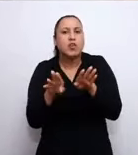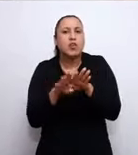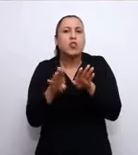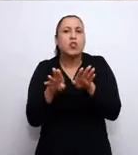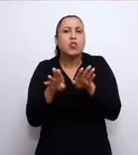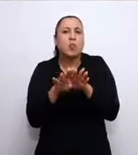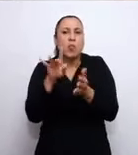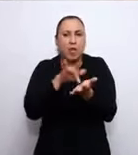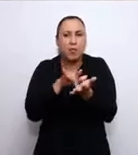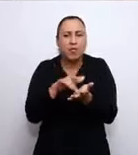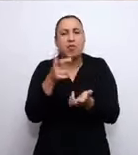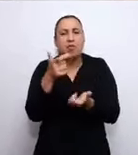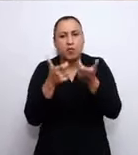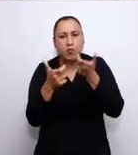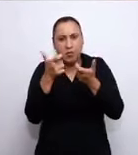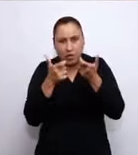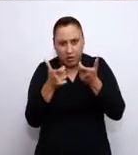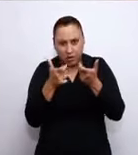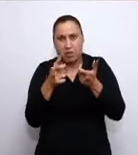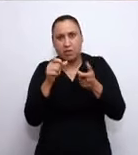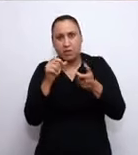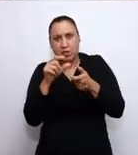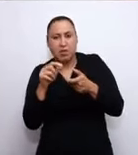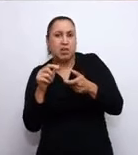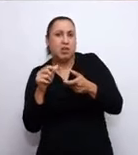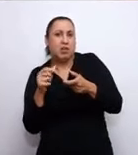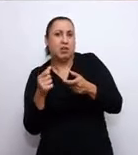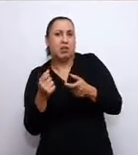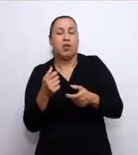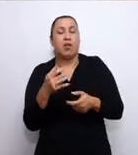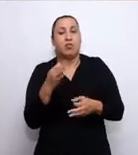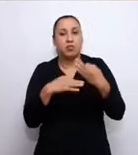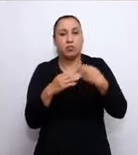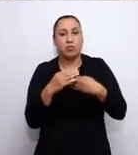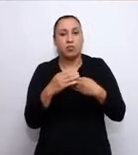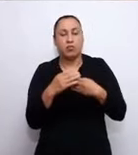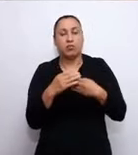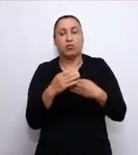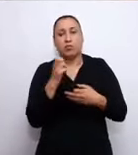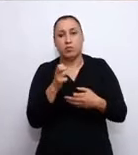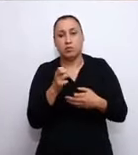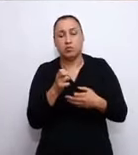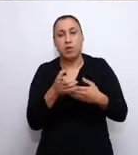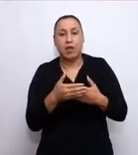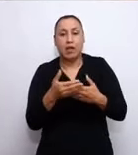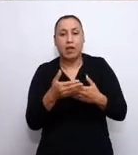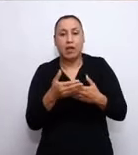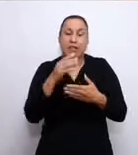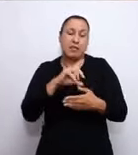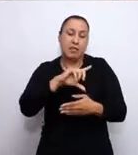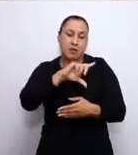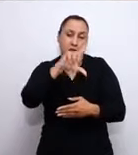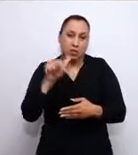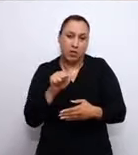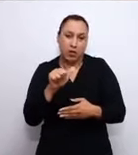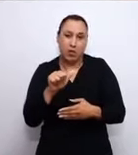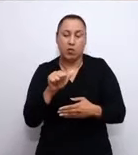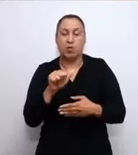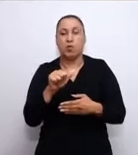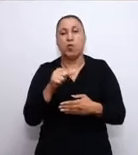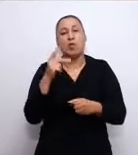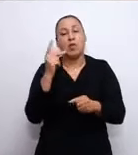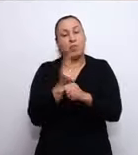reactivación económica contempla acciones desde ya pero sobre todo después de que pase la pandemia